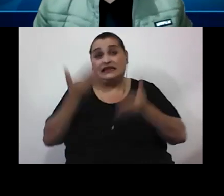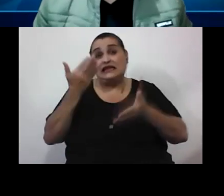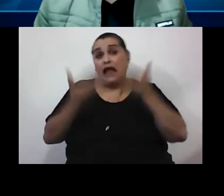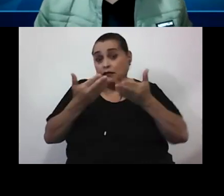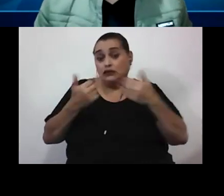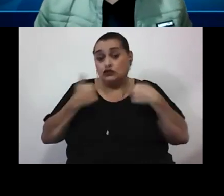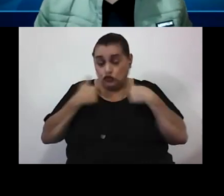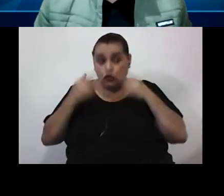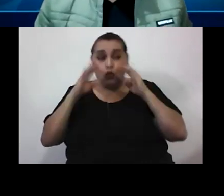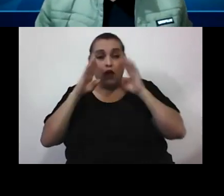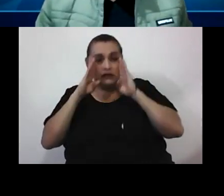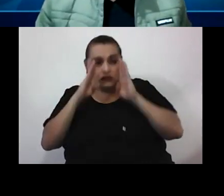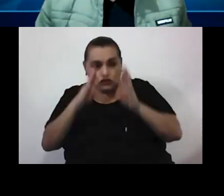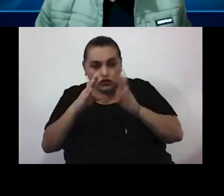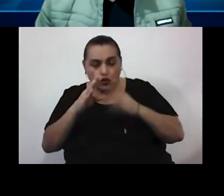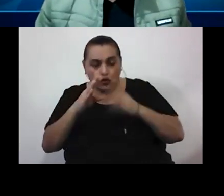trabajarlos con tranquilidad,